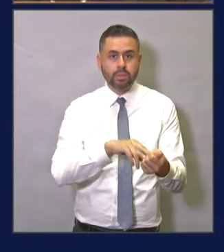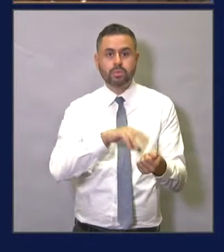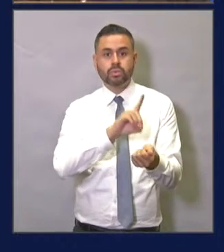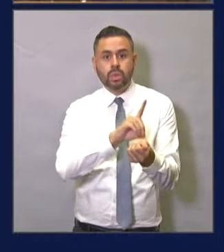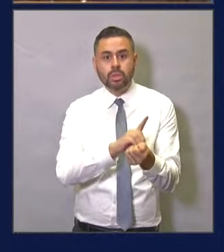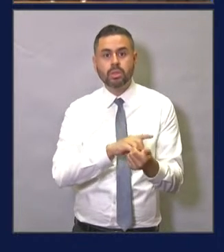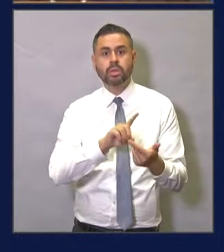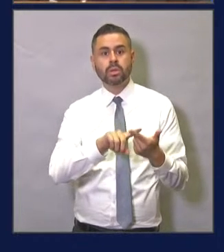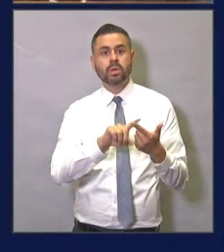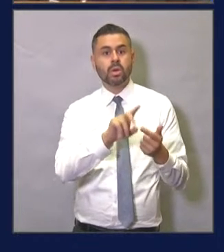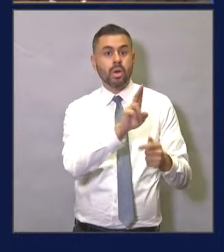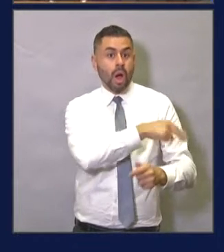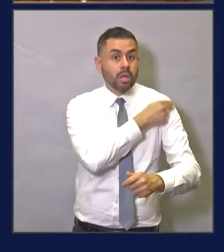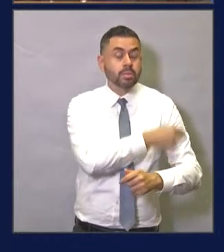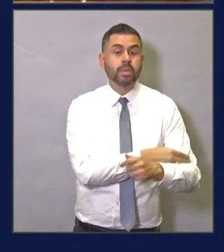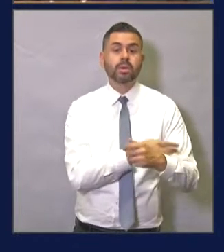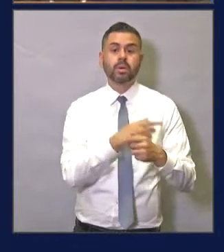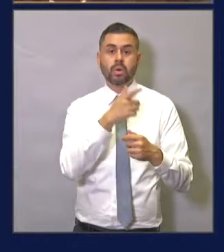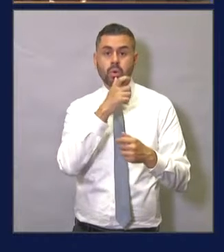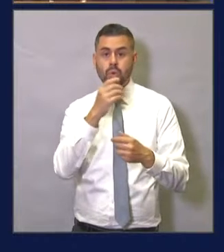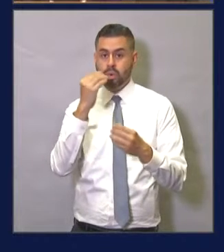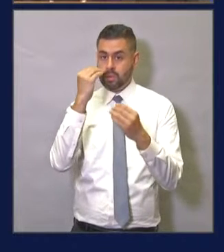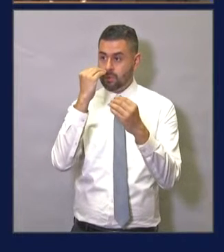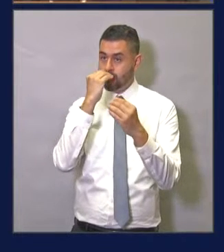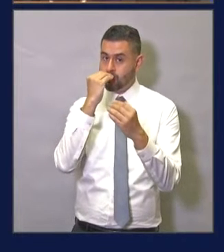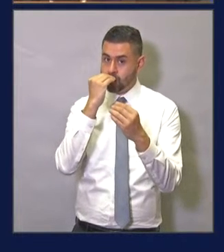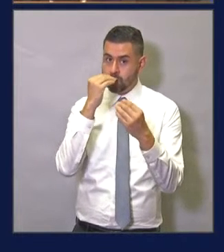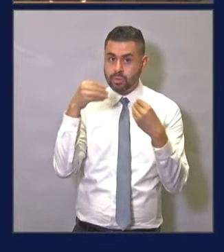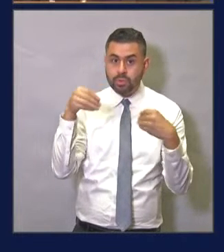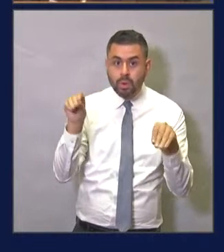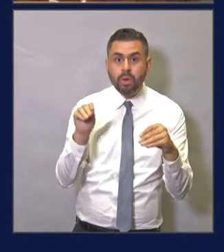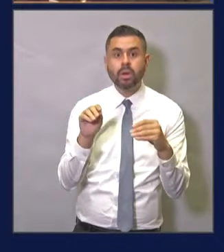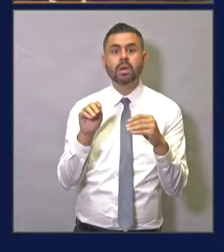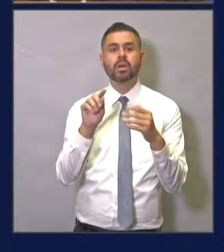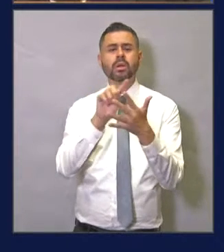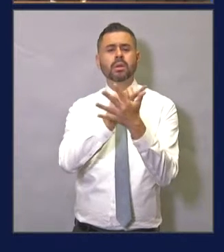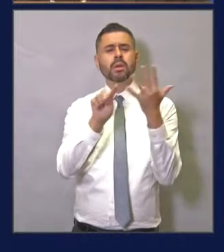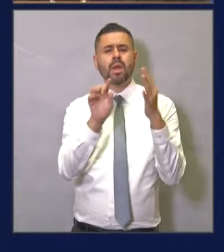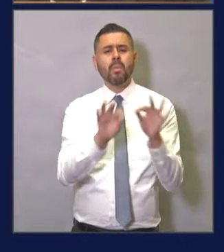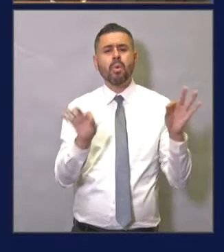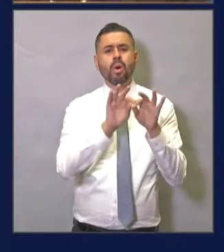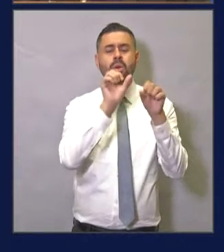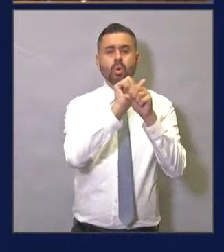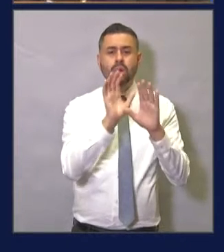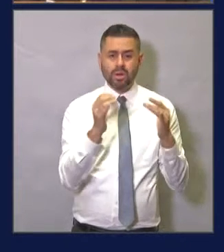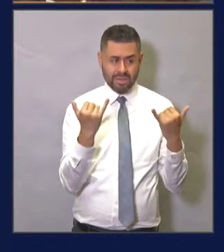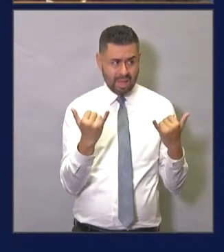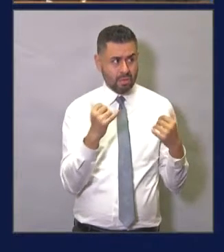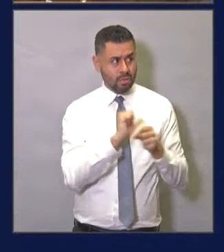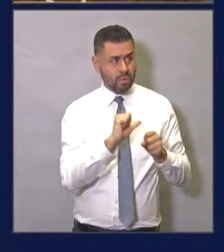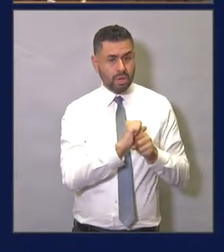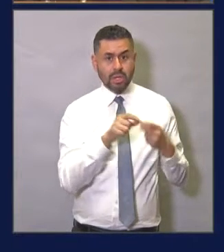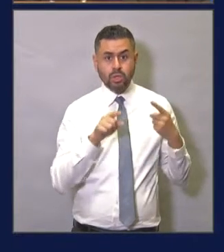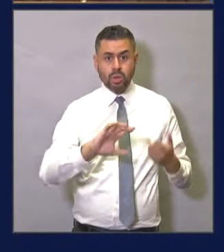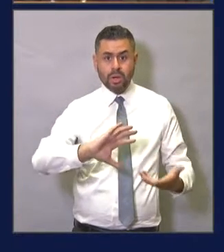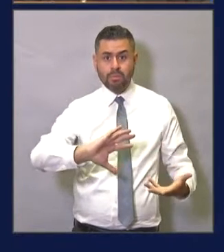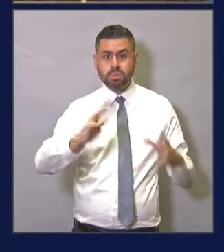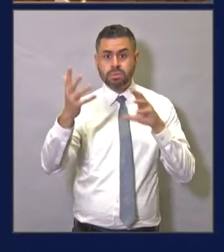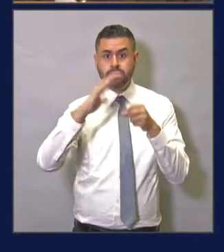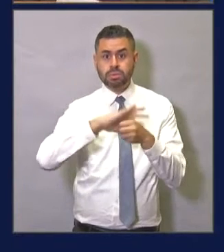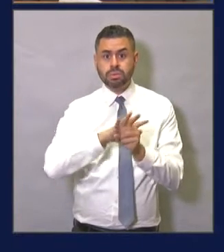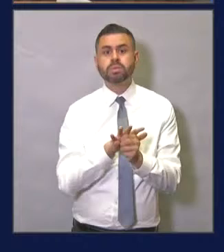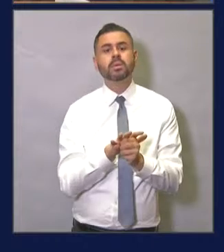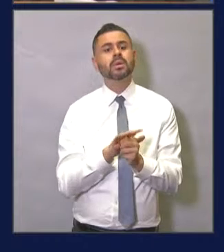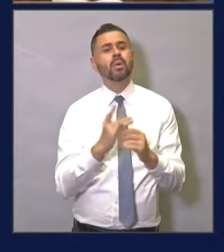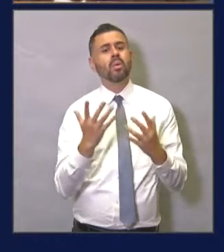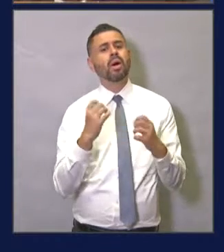seguridad cuando visiten tiendas o negocios y al utilizar servicios esenciales. Next slide, please.